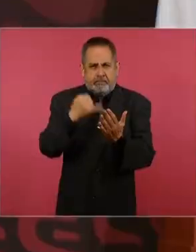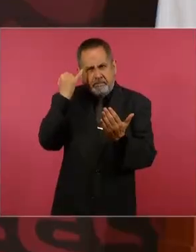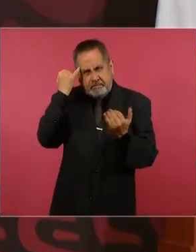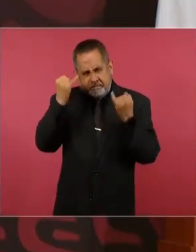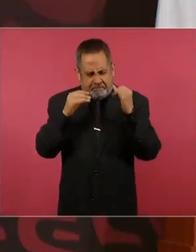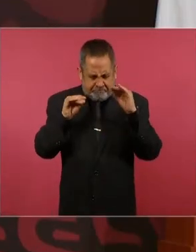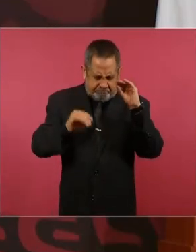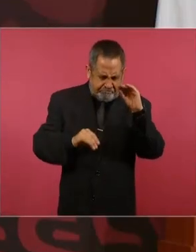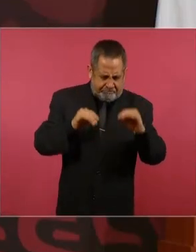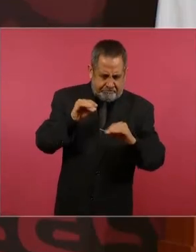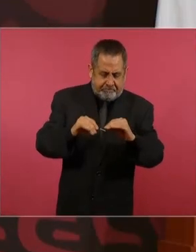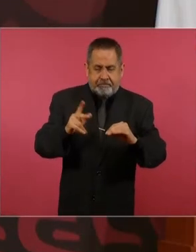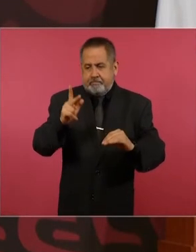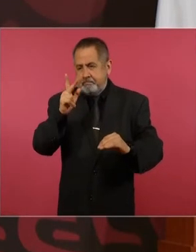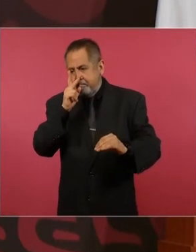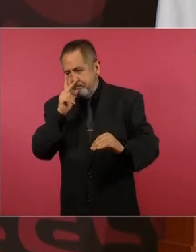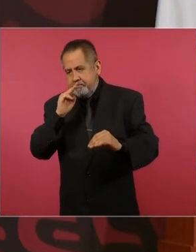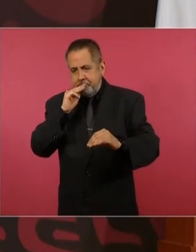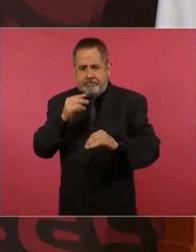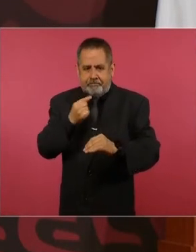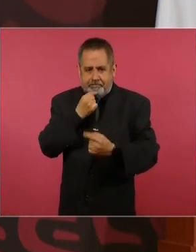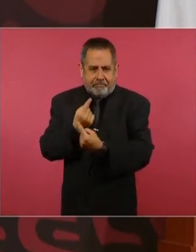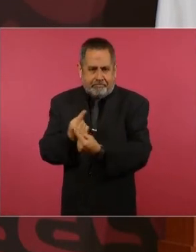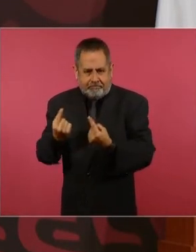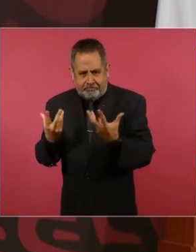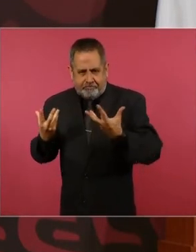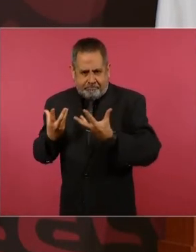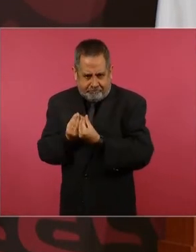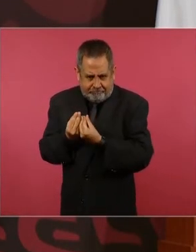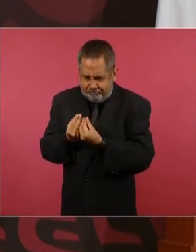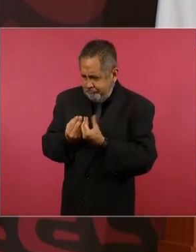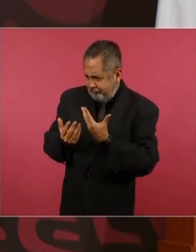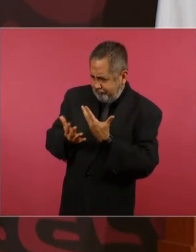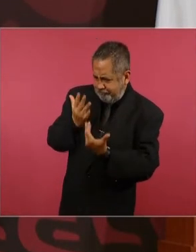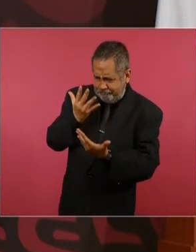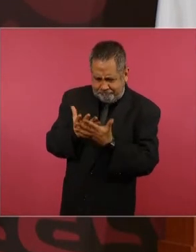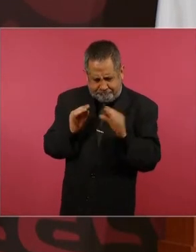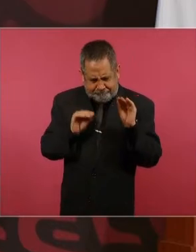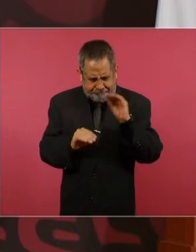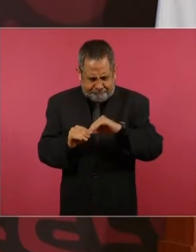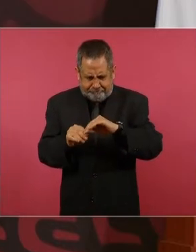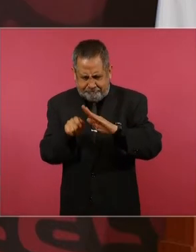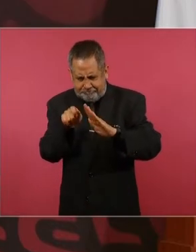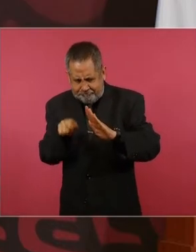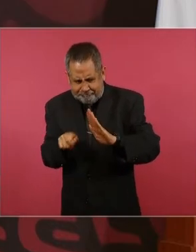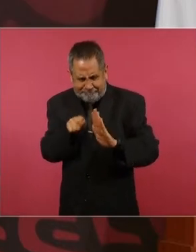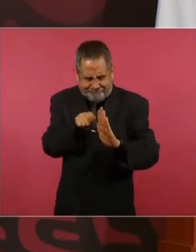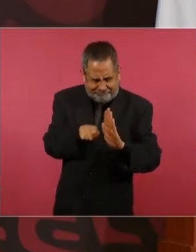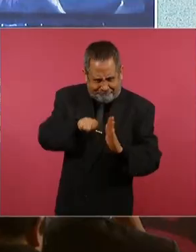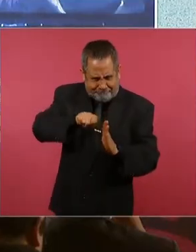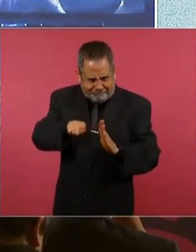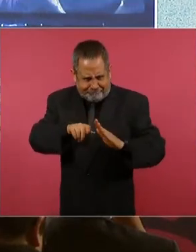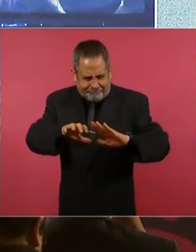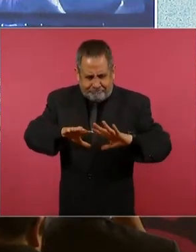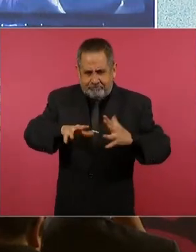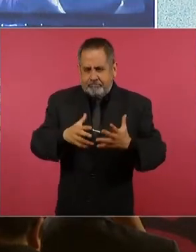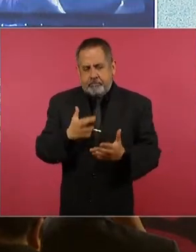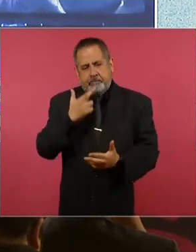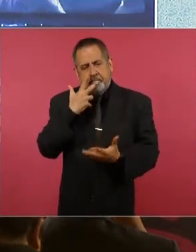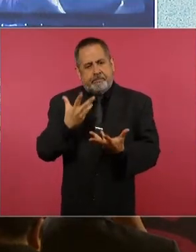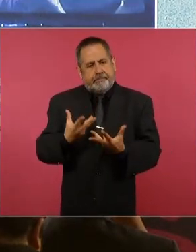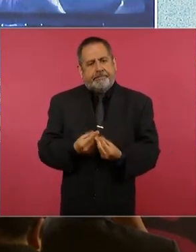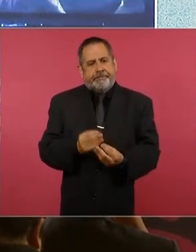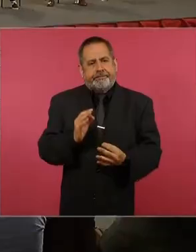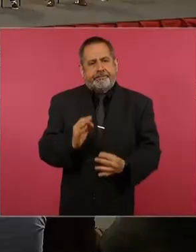creativa de poner al papá y al niño a hacer este aparatito. ¿Sí? Bien.